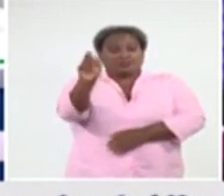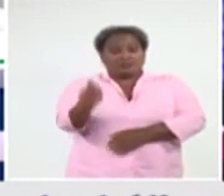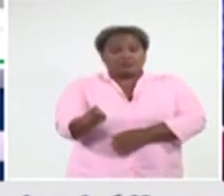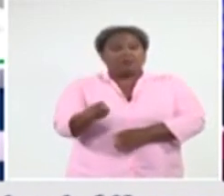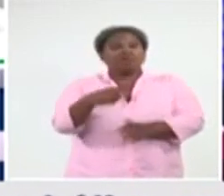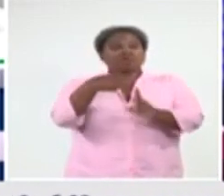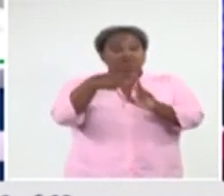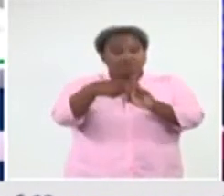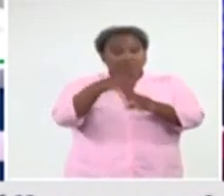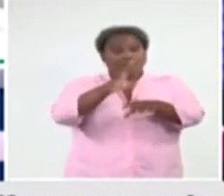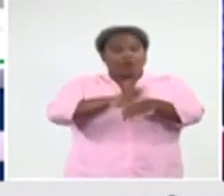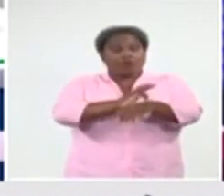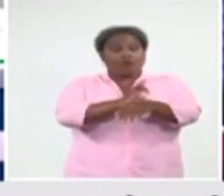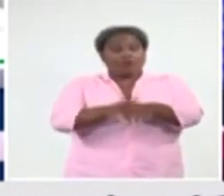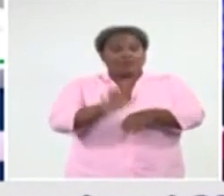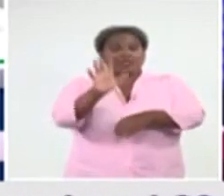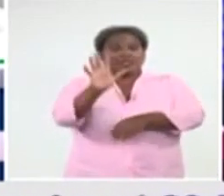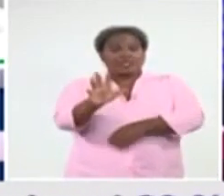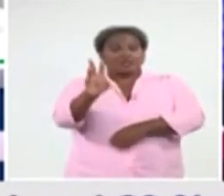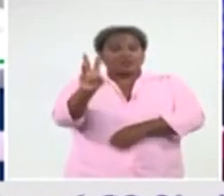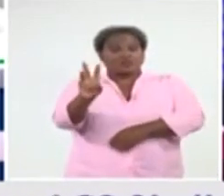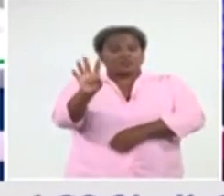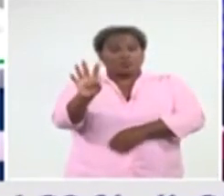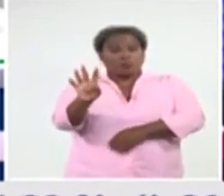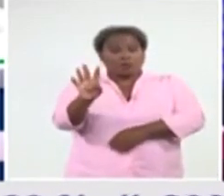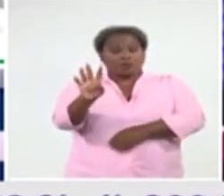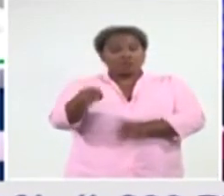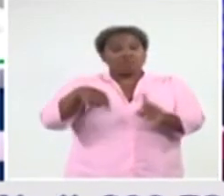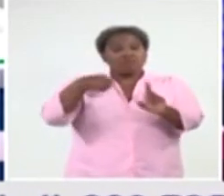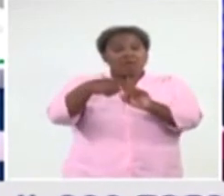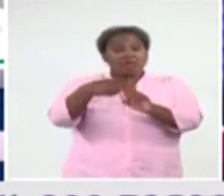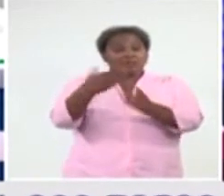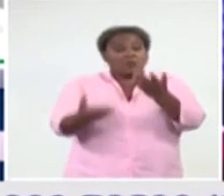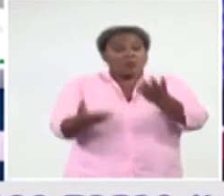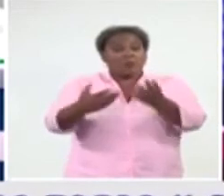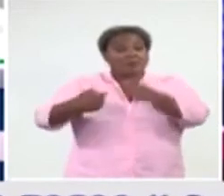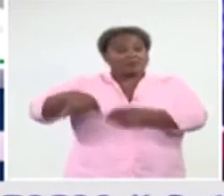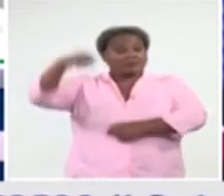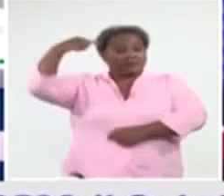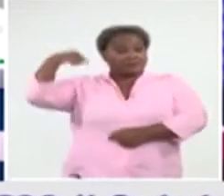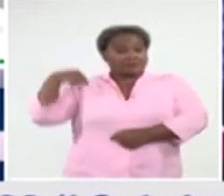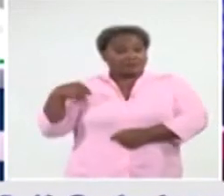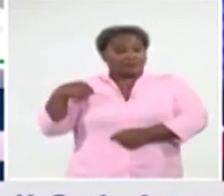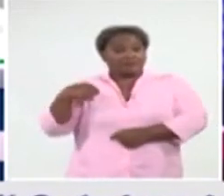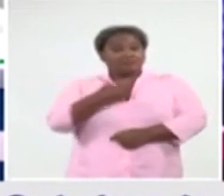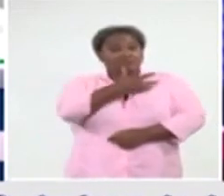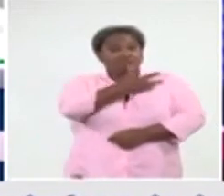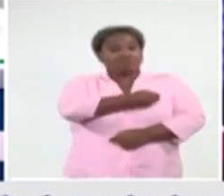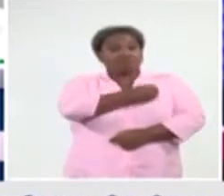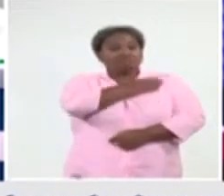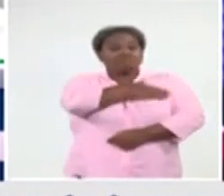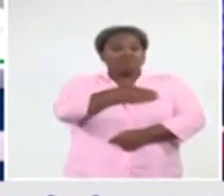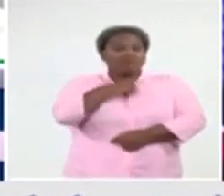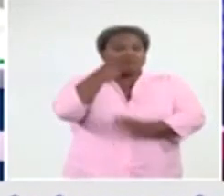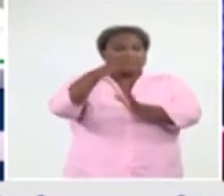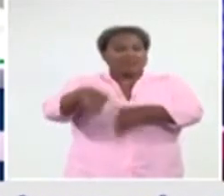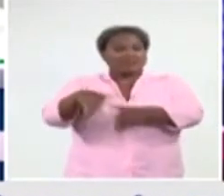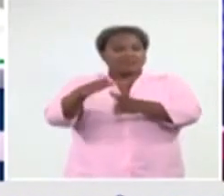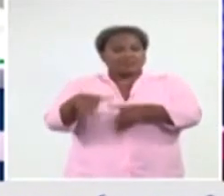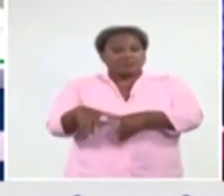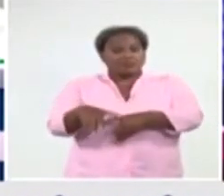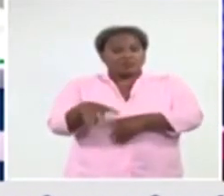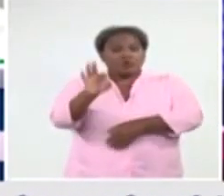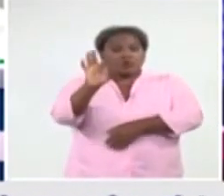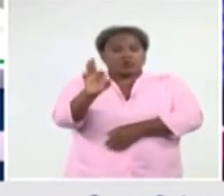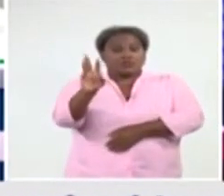la COVID-19, 534 más que los reportados en el día de ayer. Se lamenta el fallecimiento de